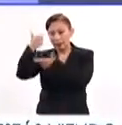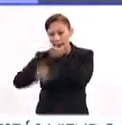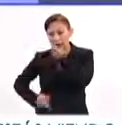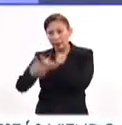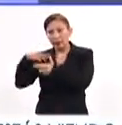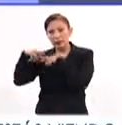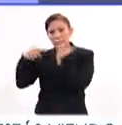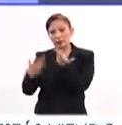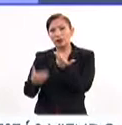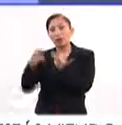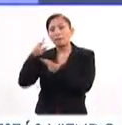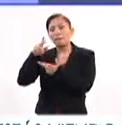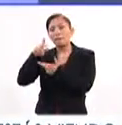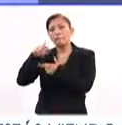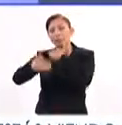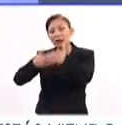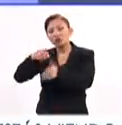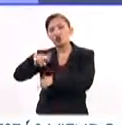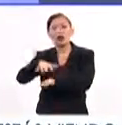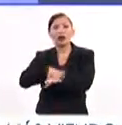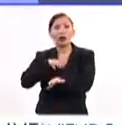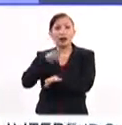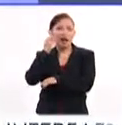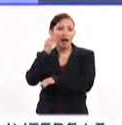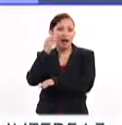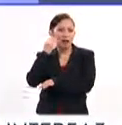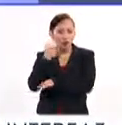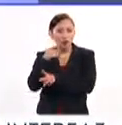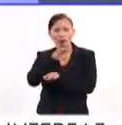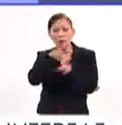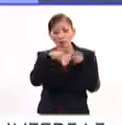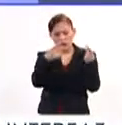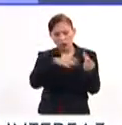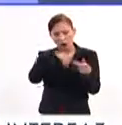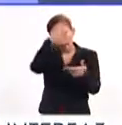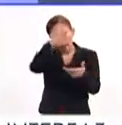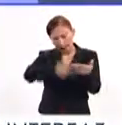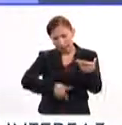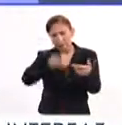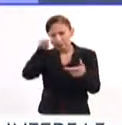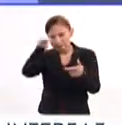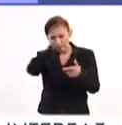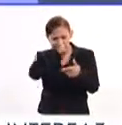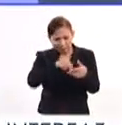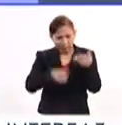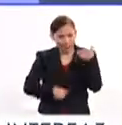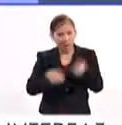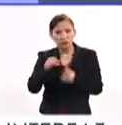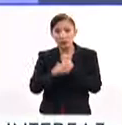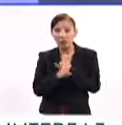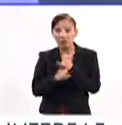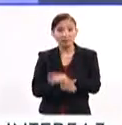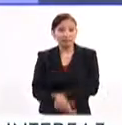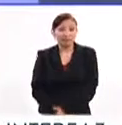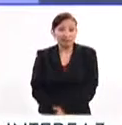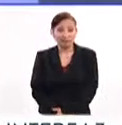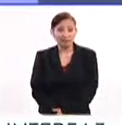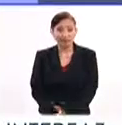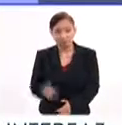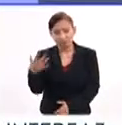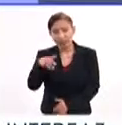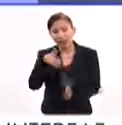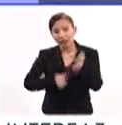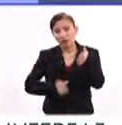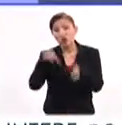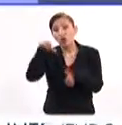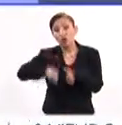de la revista Paso de Gato, casi todos los periódicos ya tienen sus carteleras por internet. Busquen